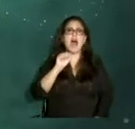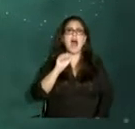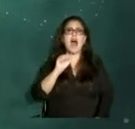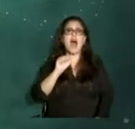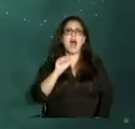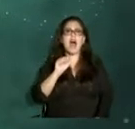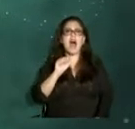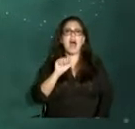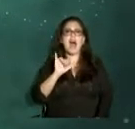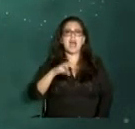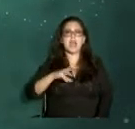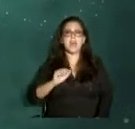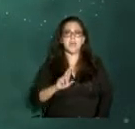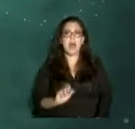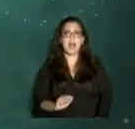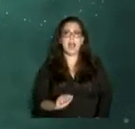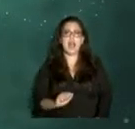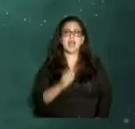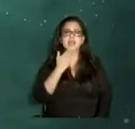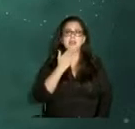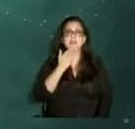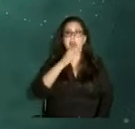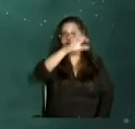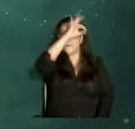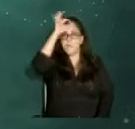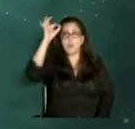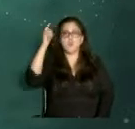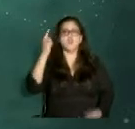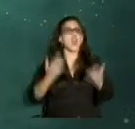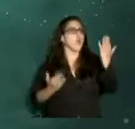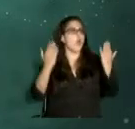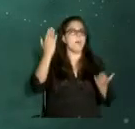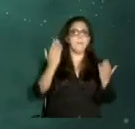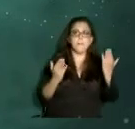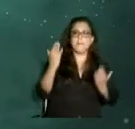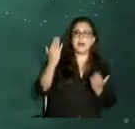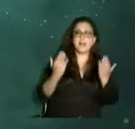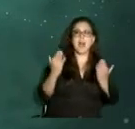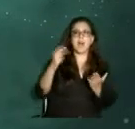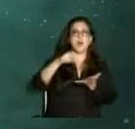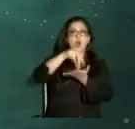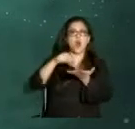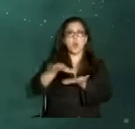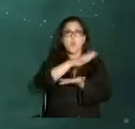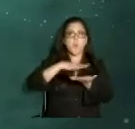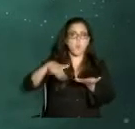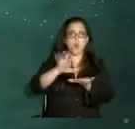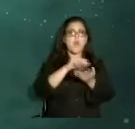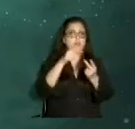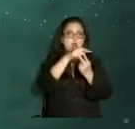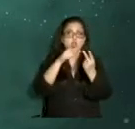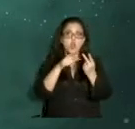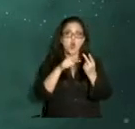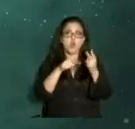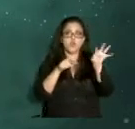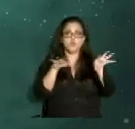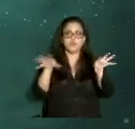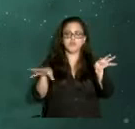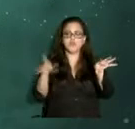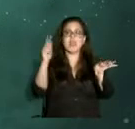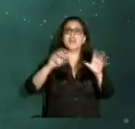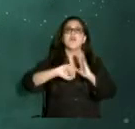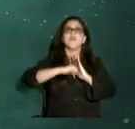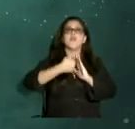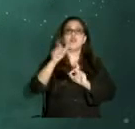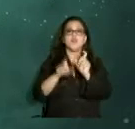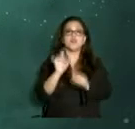mapuche y comparamos este genoma de los chilenos con poblaciones de referencia aymara y mapuche. Y vimos que en promedio los